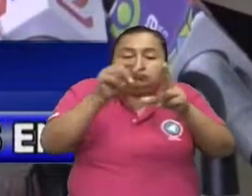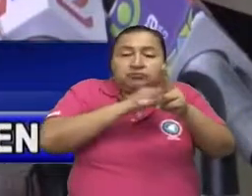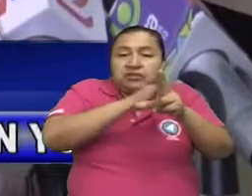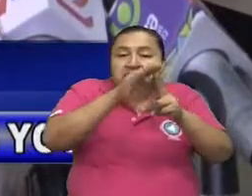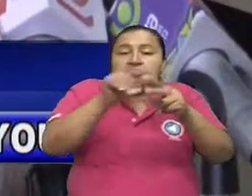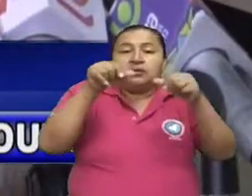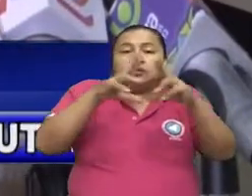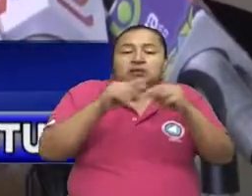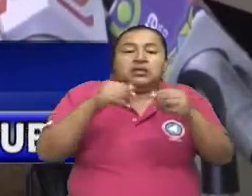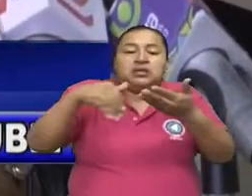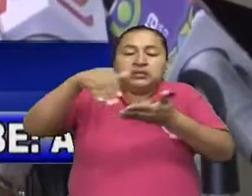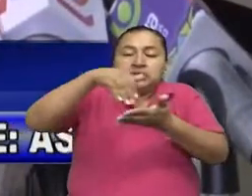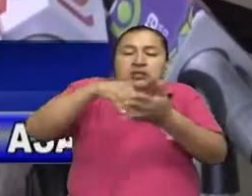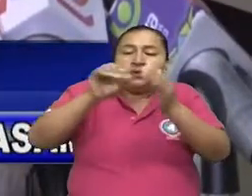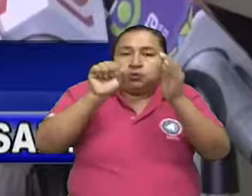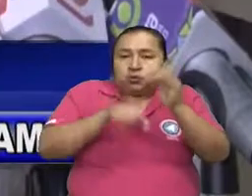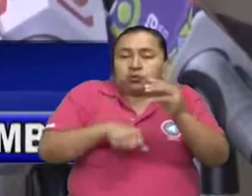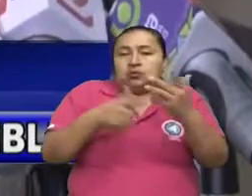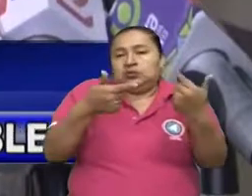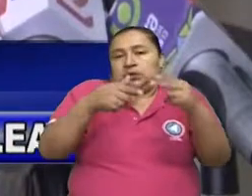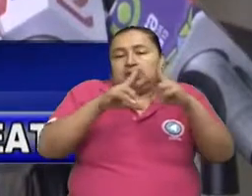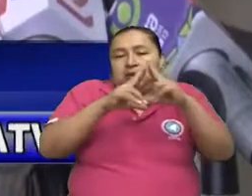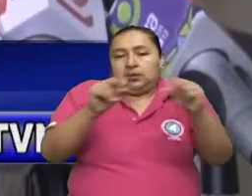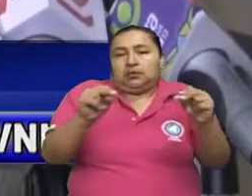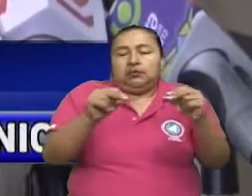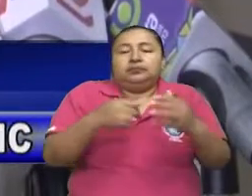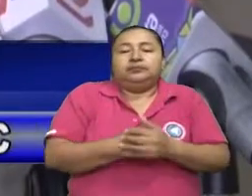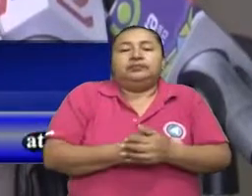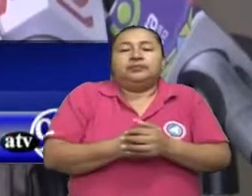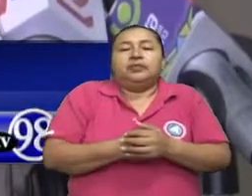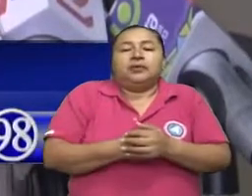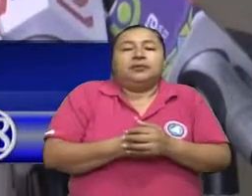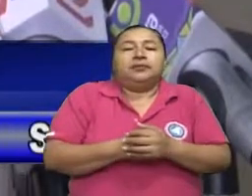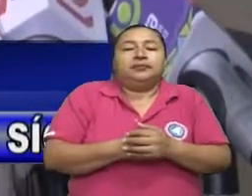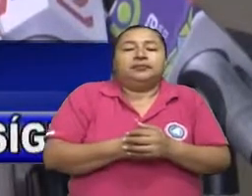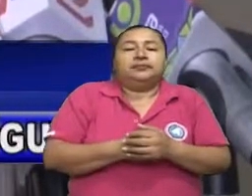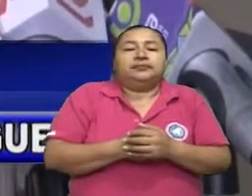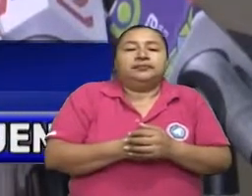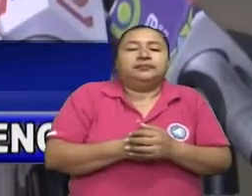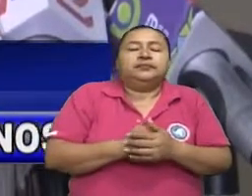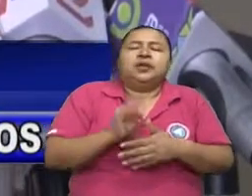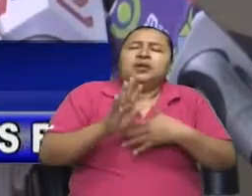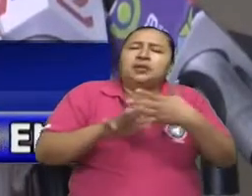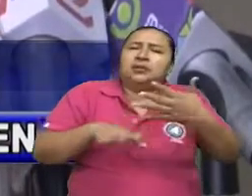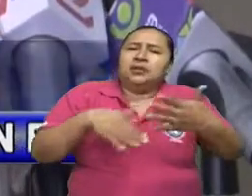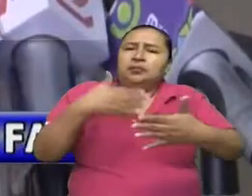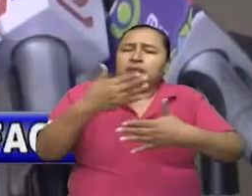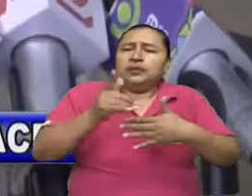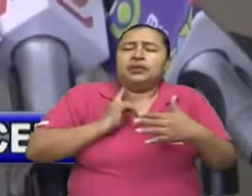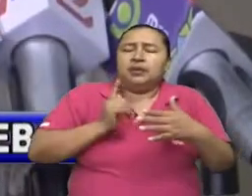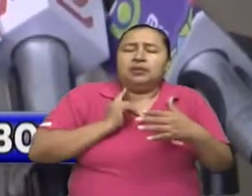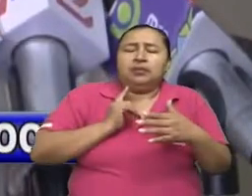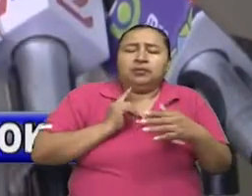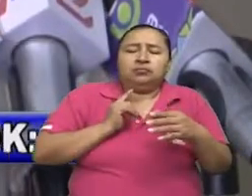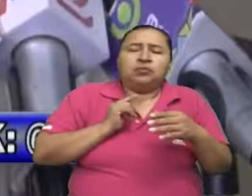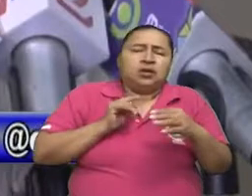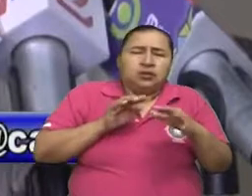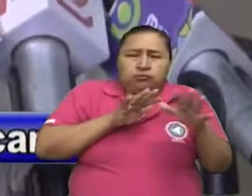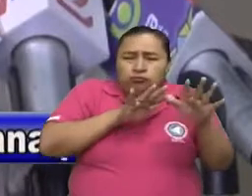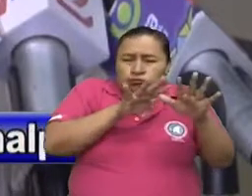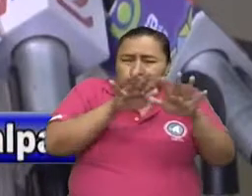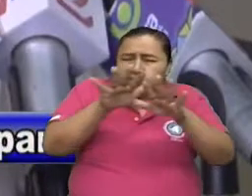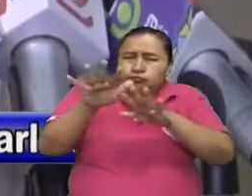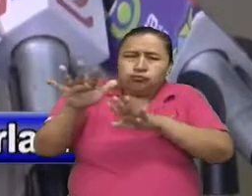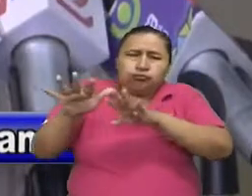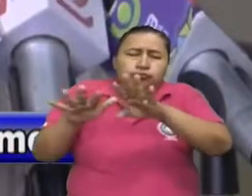sectores de la parte centro-sur del país. Luego tendremos áreas de bajas presiones en el